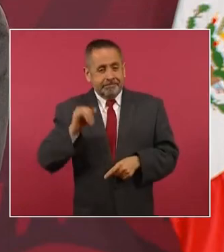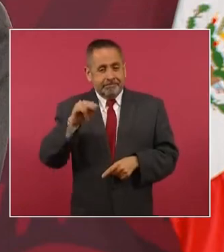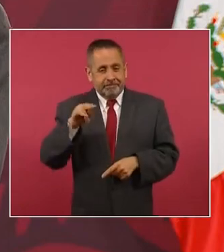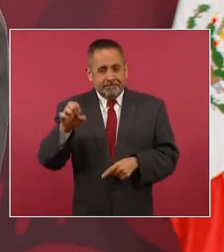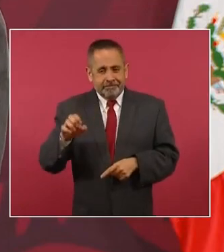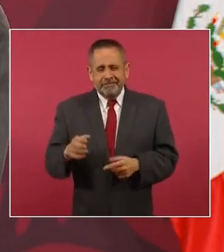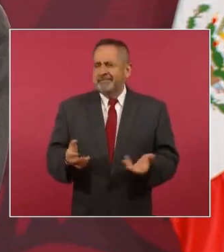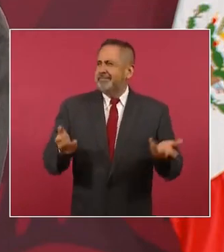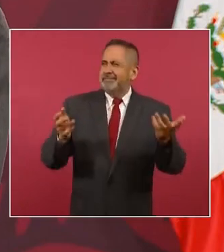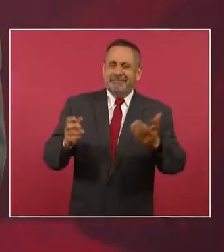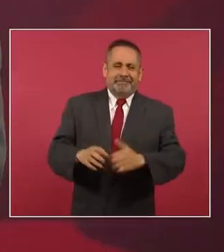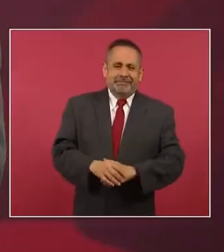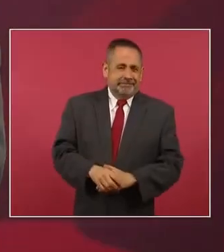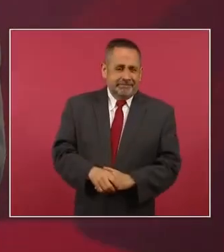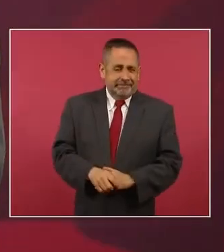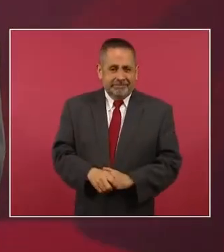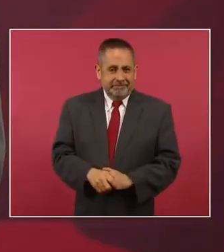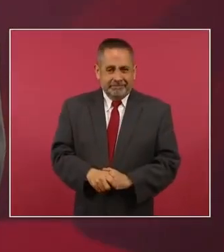Es como si